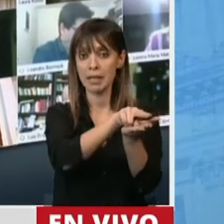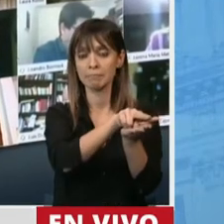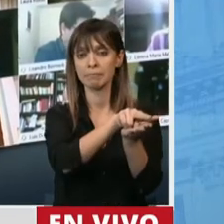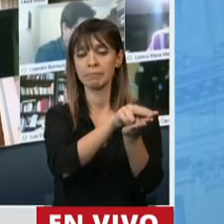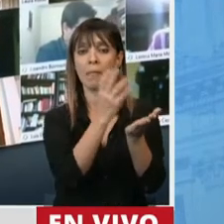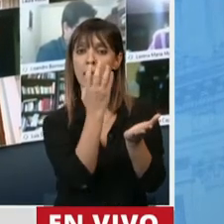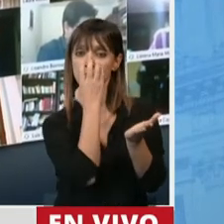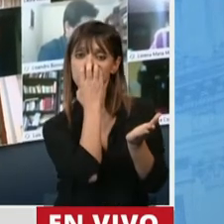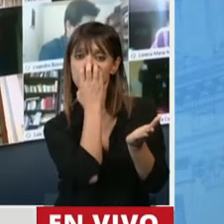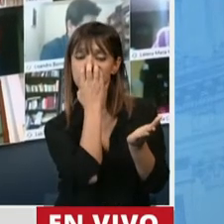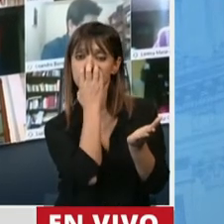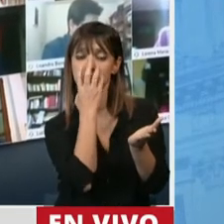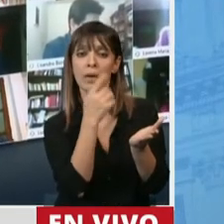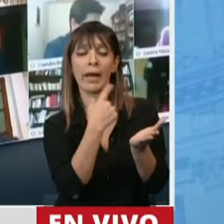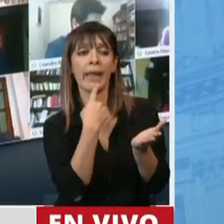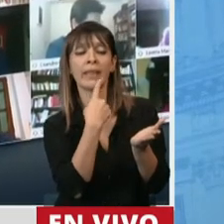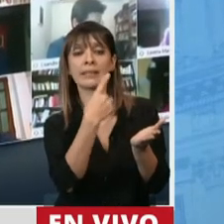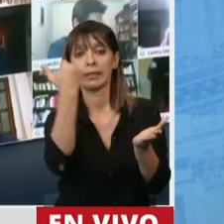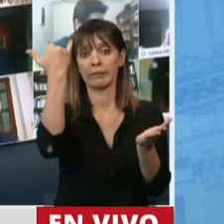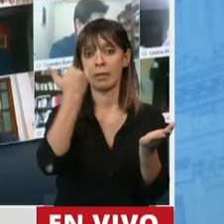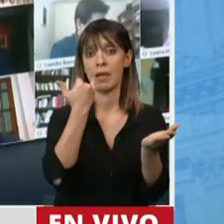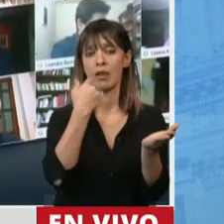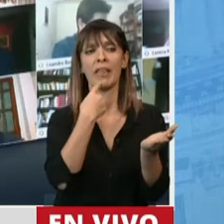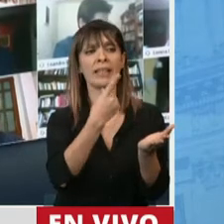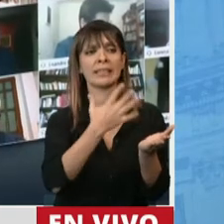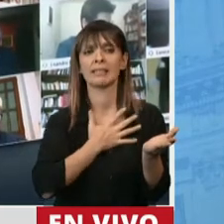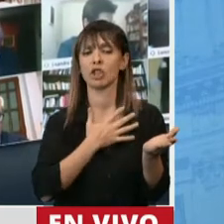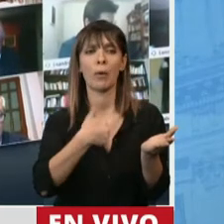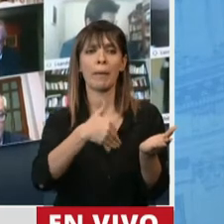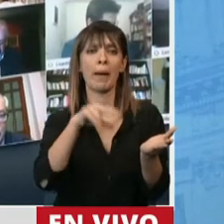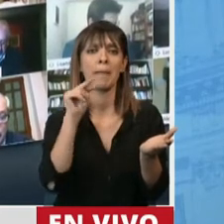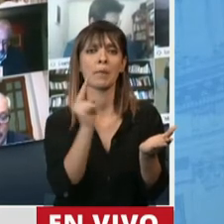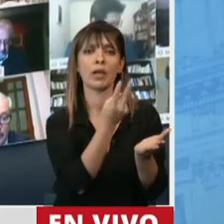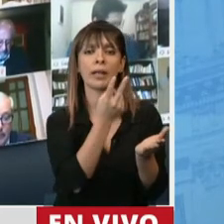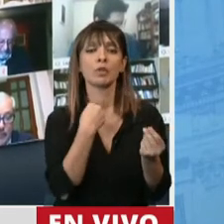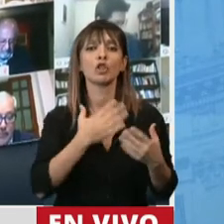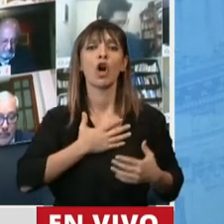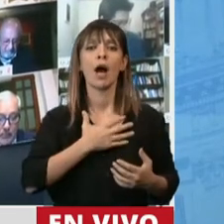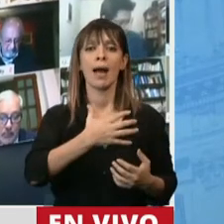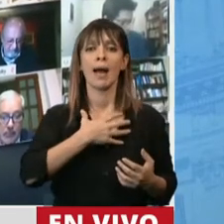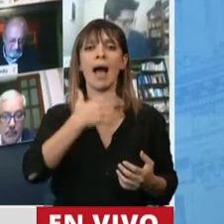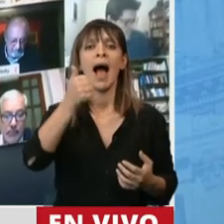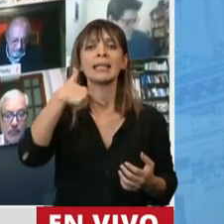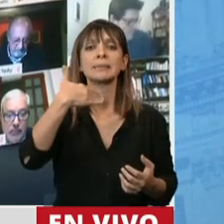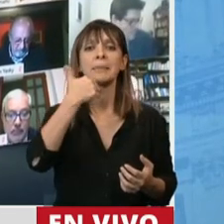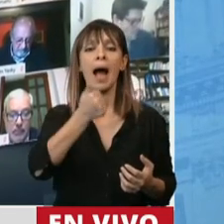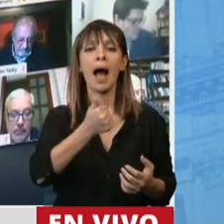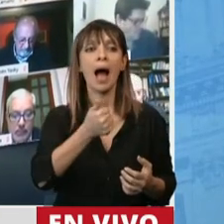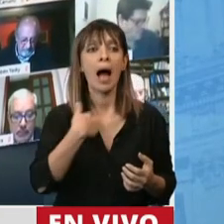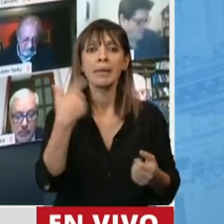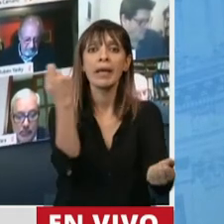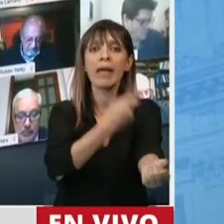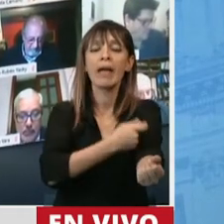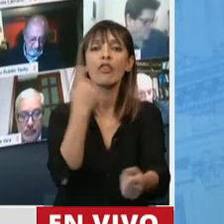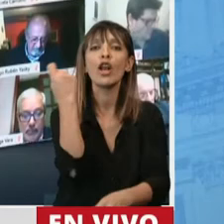su mascarilla de oxígeno diciendo que se sentía condenado a muerte porque siendo asmático a él no le daban el